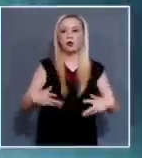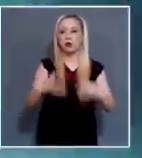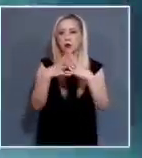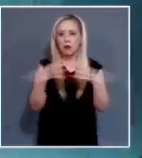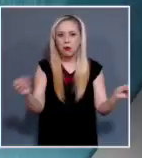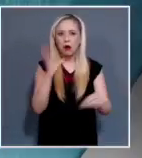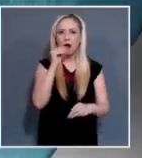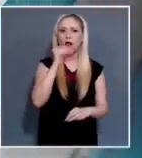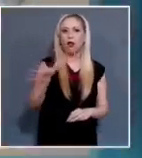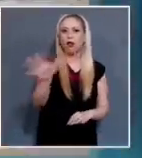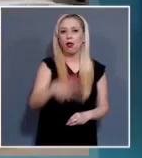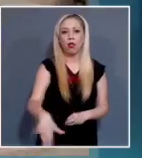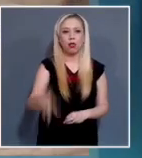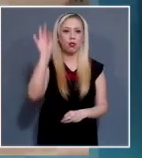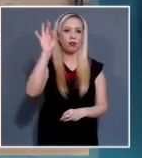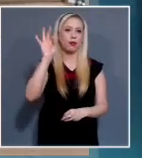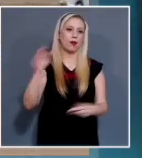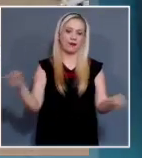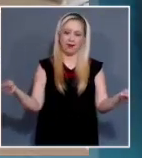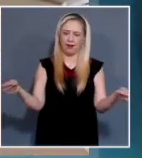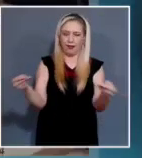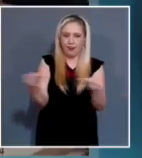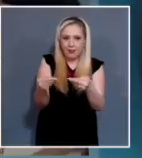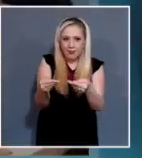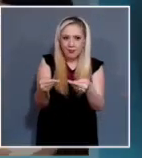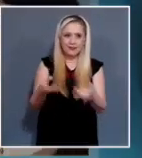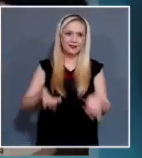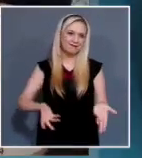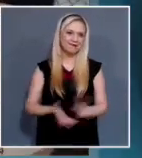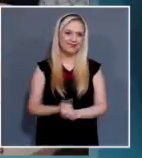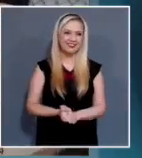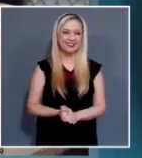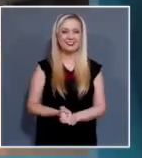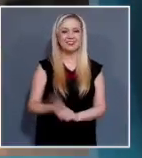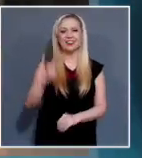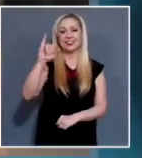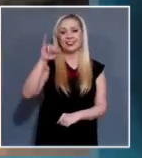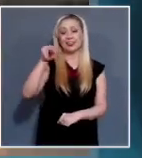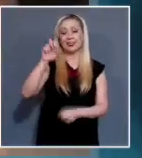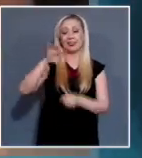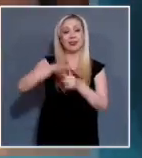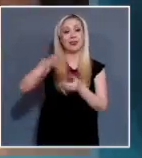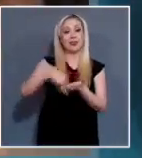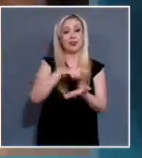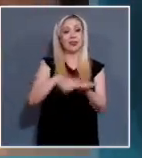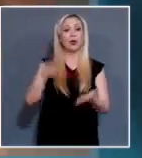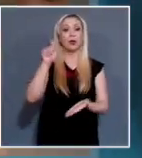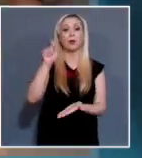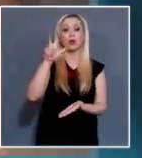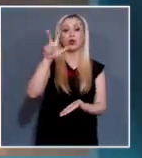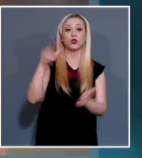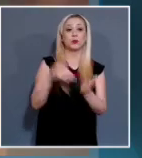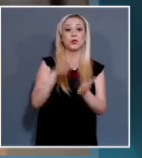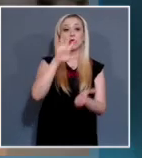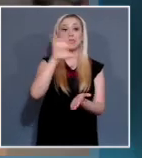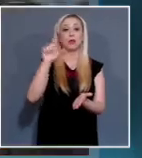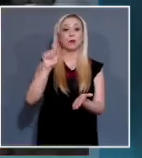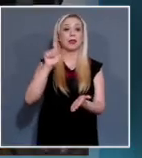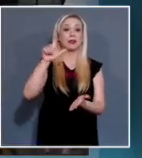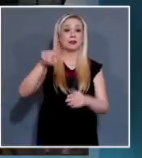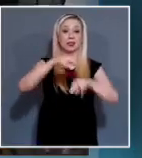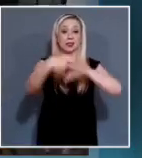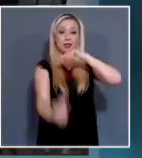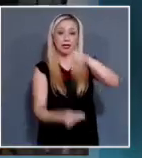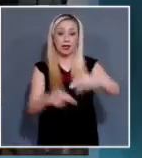localizadas. El INE inició la entrega de 28.527 paquetes electorales para